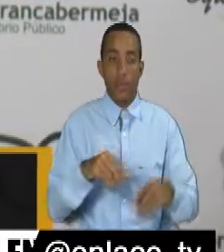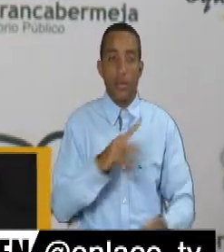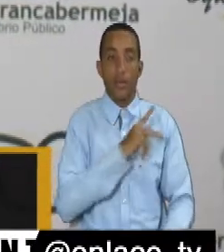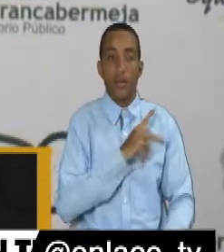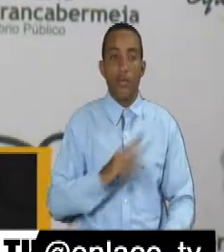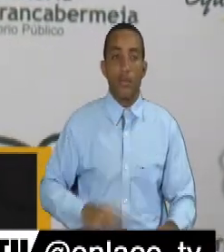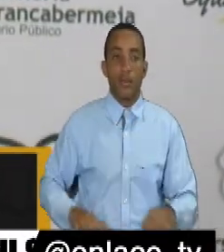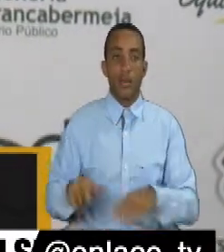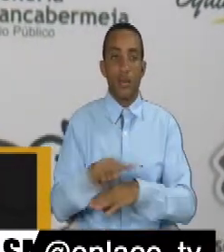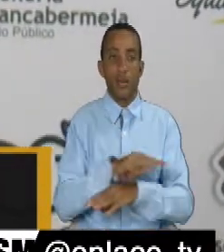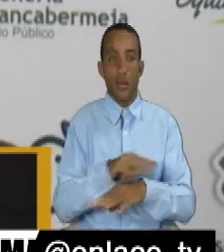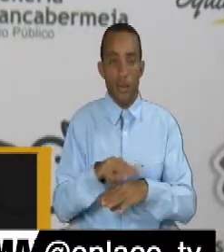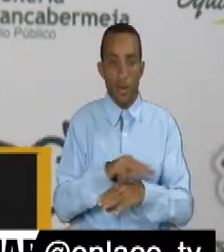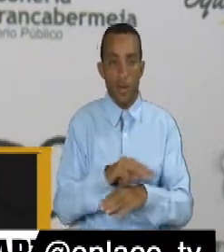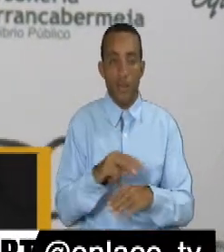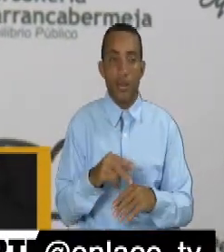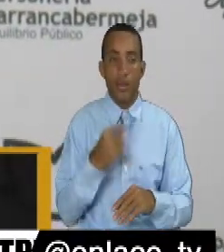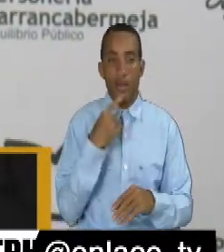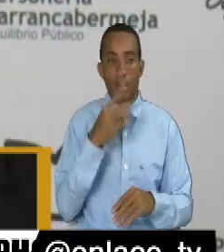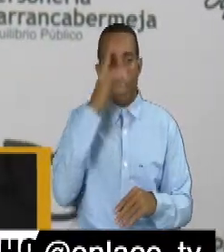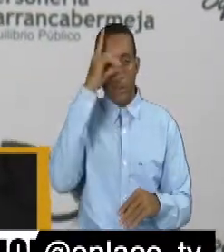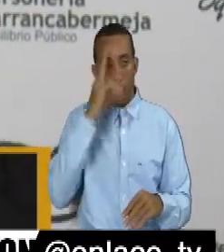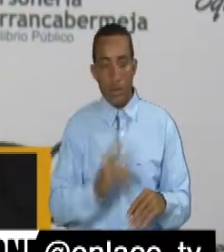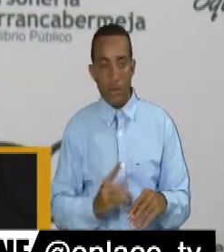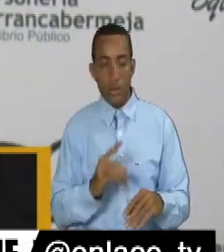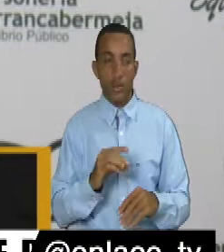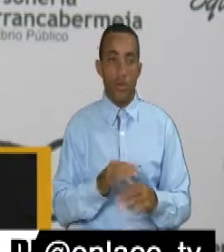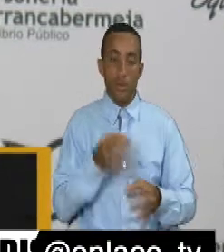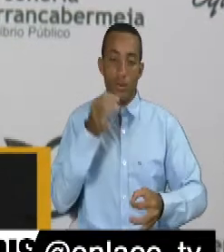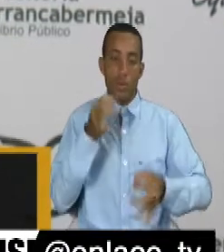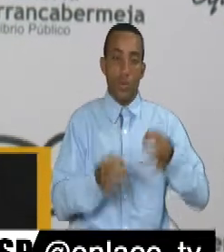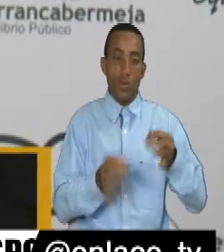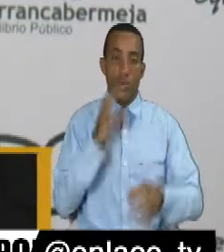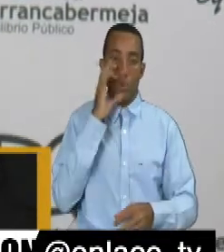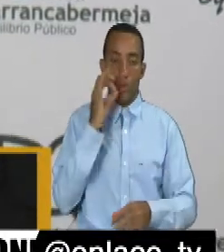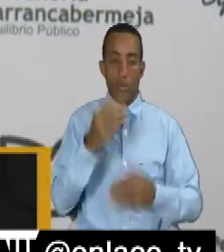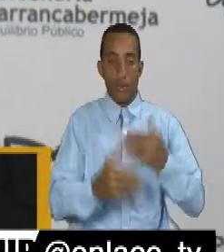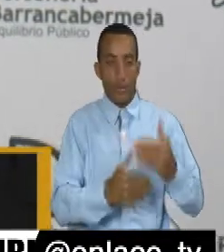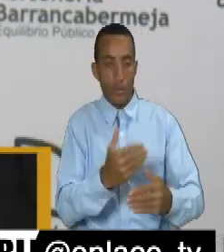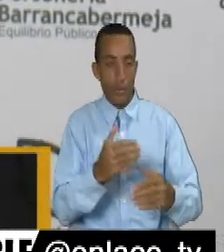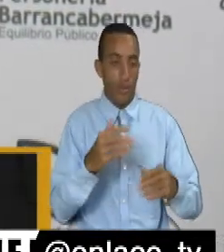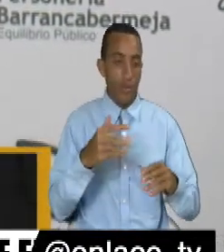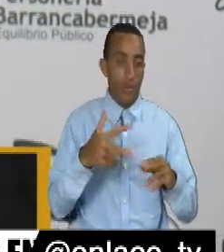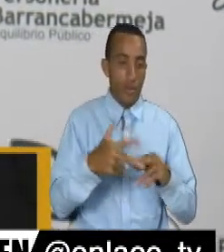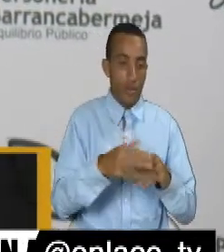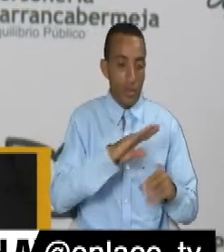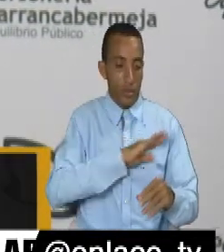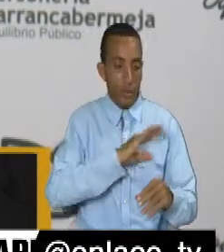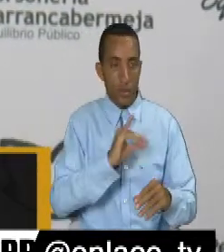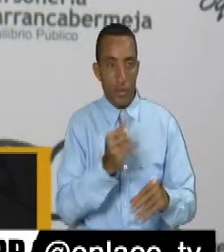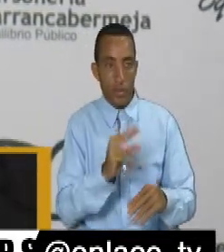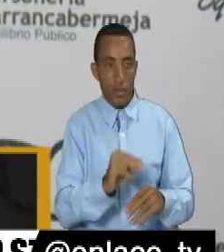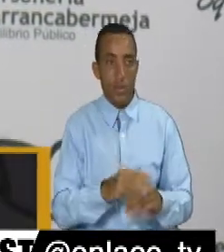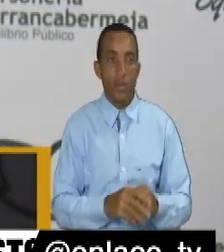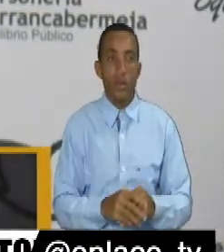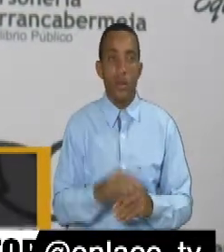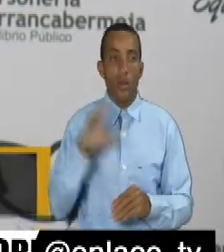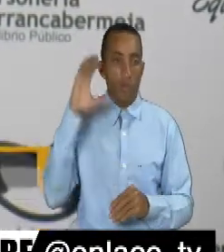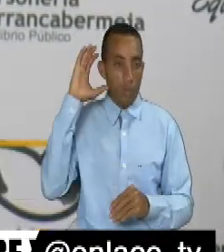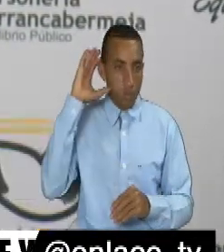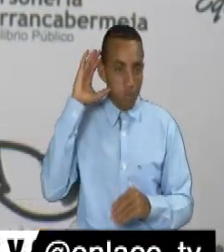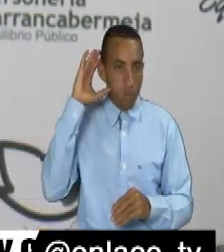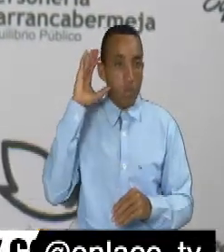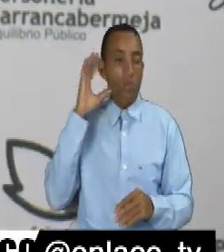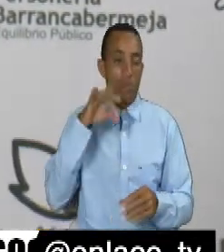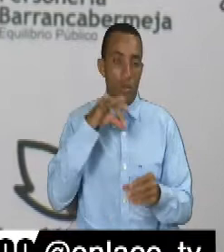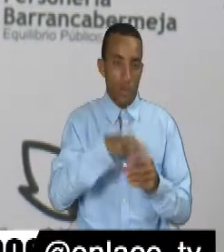municipal en relación con lo decidido por un juez de la República en relación con el proceso revocatorio de Barranca Bermeja. ¿Cómo están las cosas? El próximo domingo hay